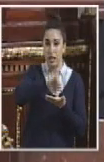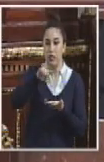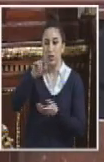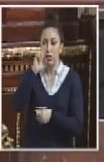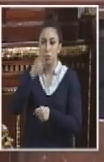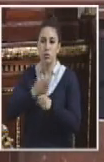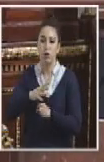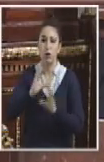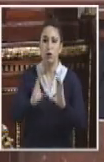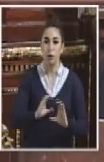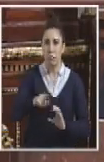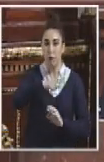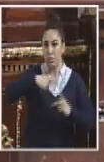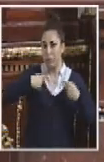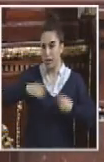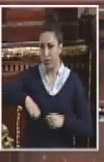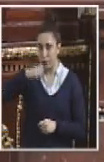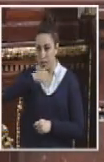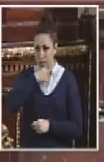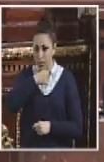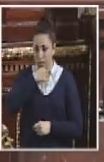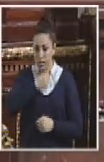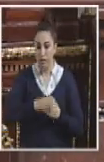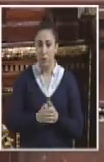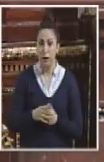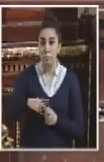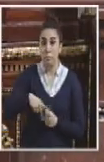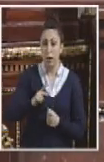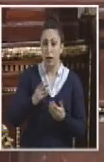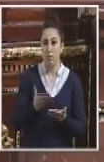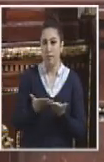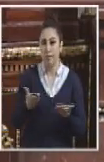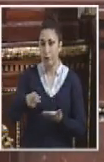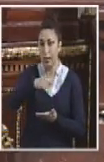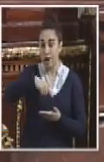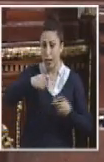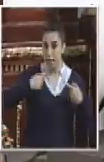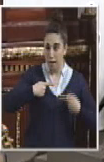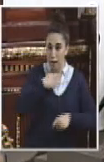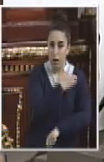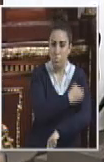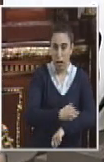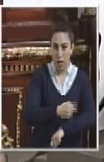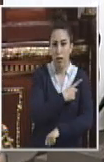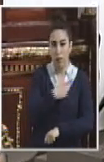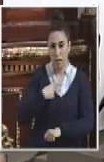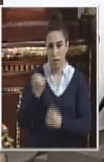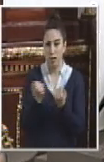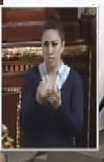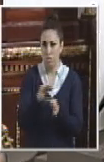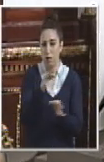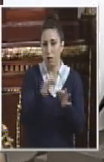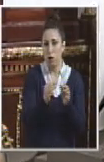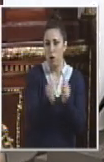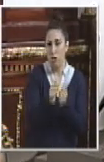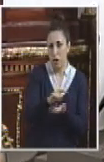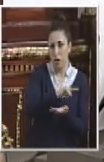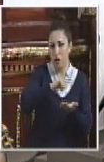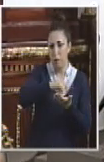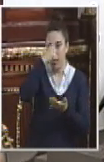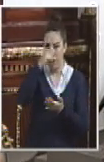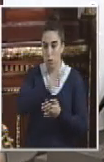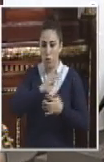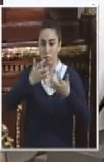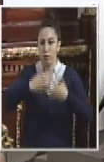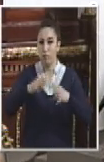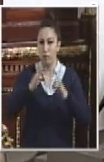de las personas adultos mayores. Sin embargo, a los familiares también les corresponderá el cumplimiento de la normatividad para el correcto